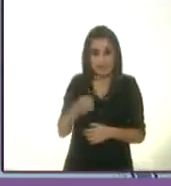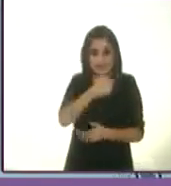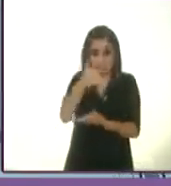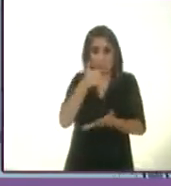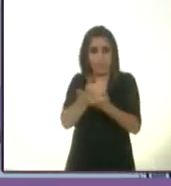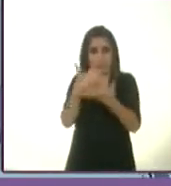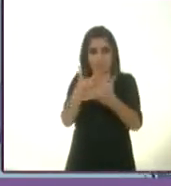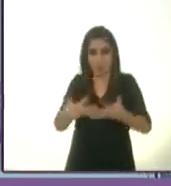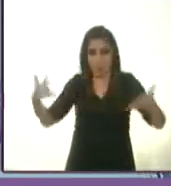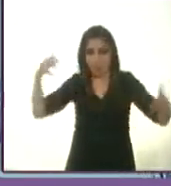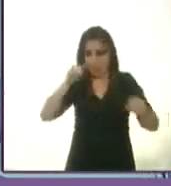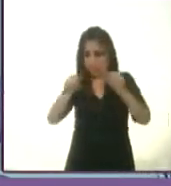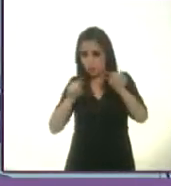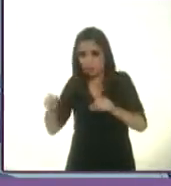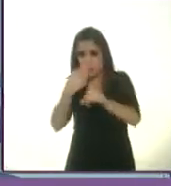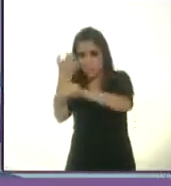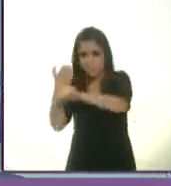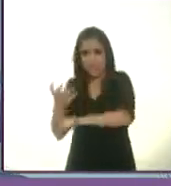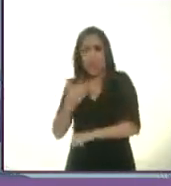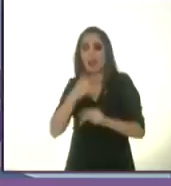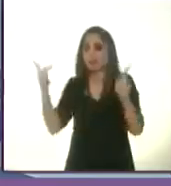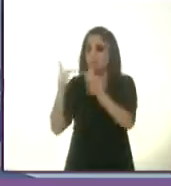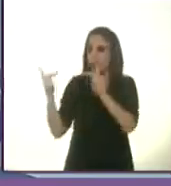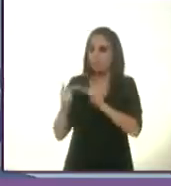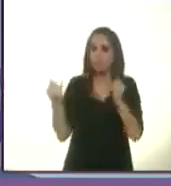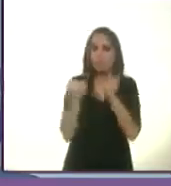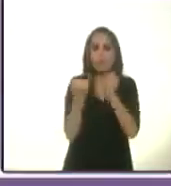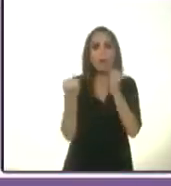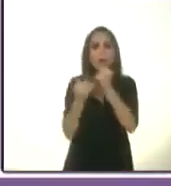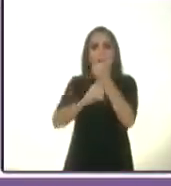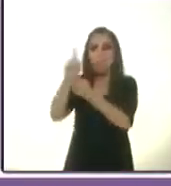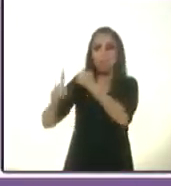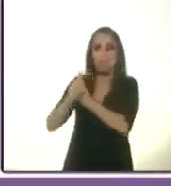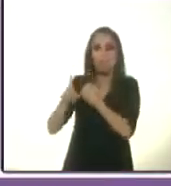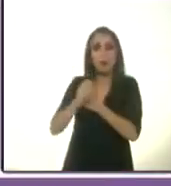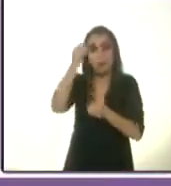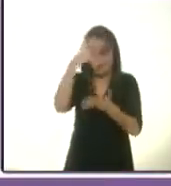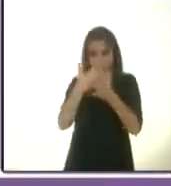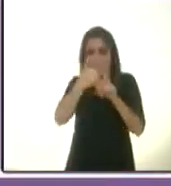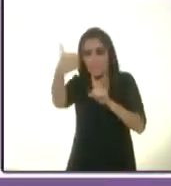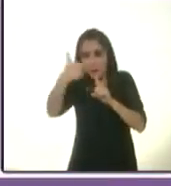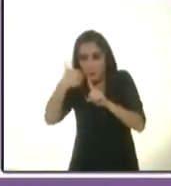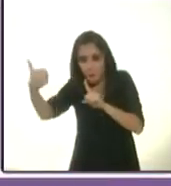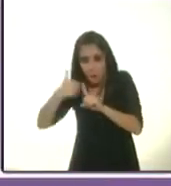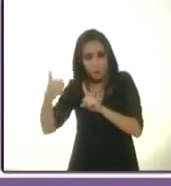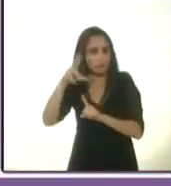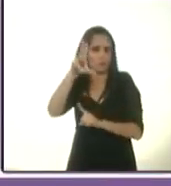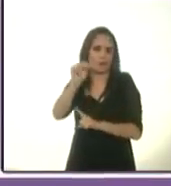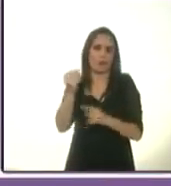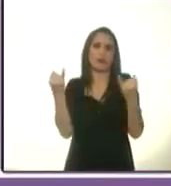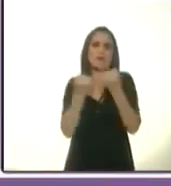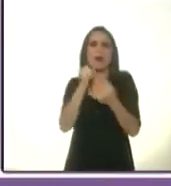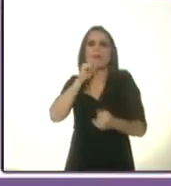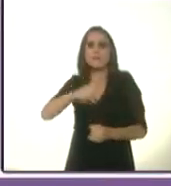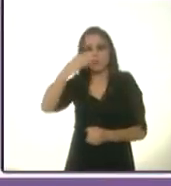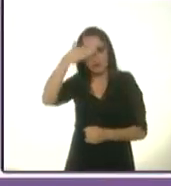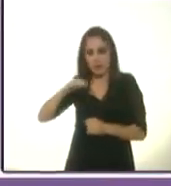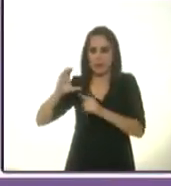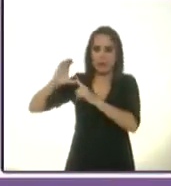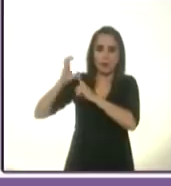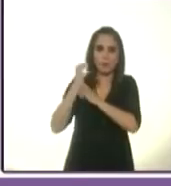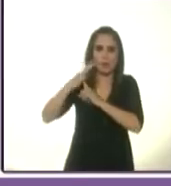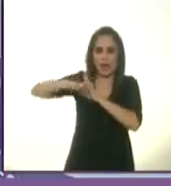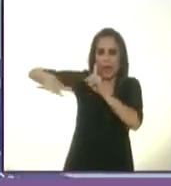realmente comparte los mismos problemas no solamente en términos de movilidad ya tenemos el ejemplo de la comisión ambiental